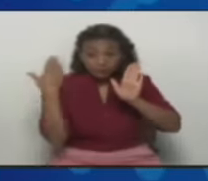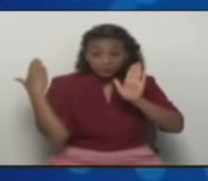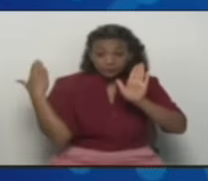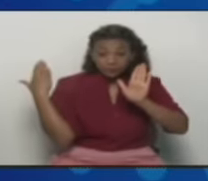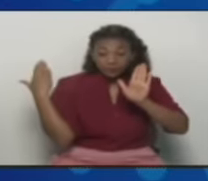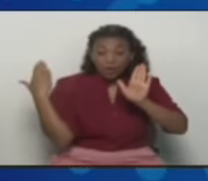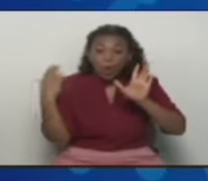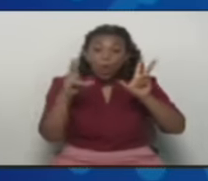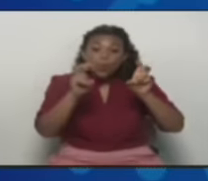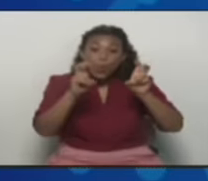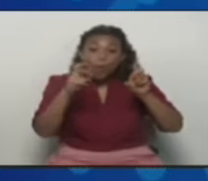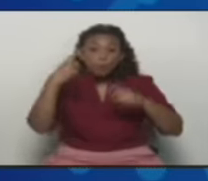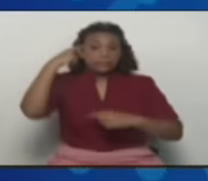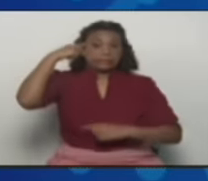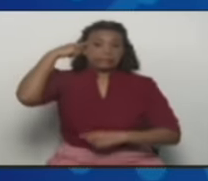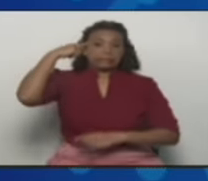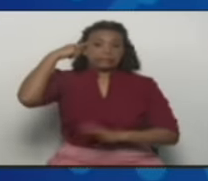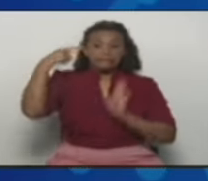Los Nuevos Fascismos.